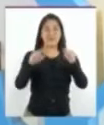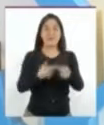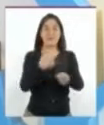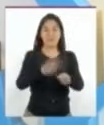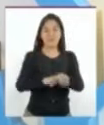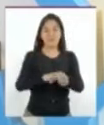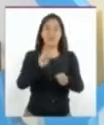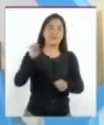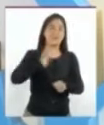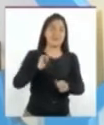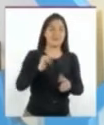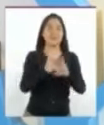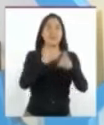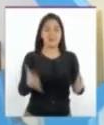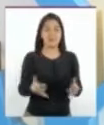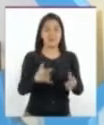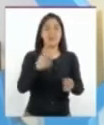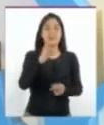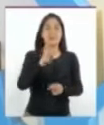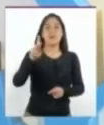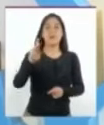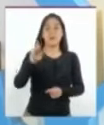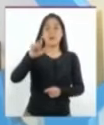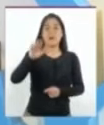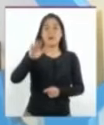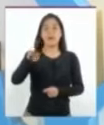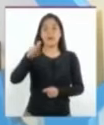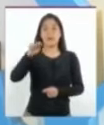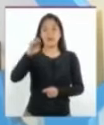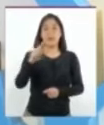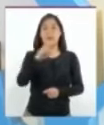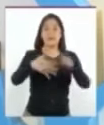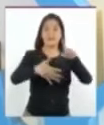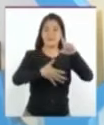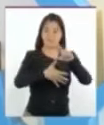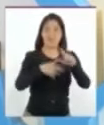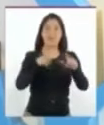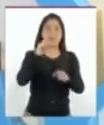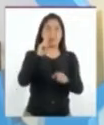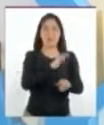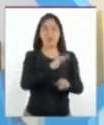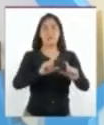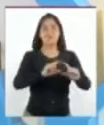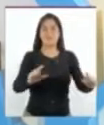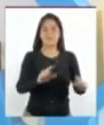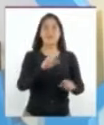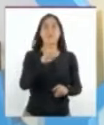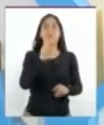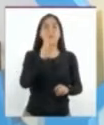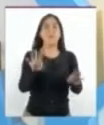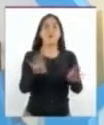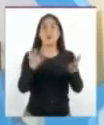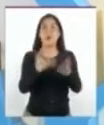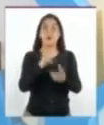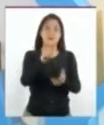Historia en su sala del Poblamiento de América. Además, pueden recurrir a su libro de